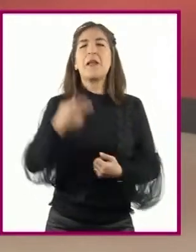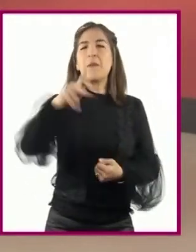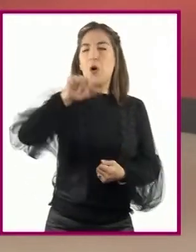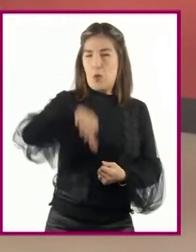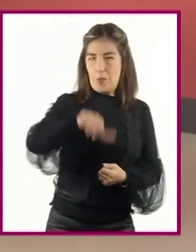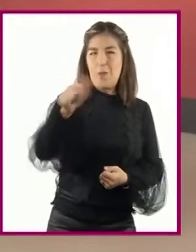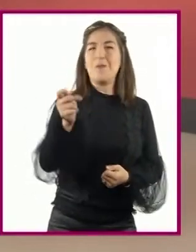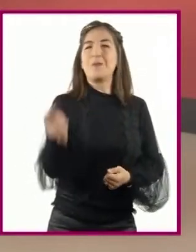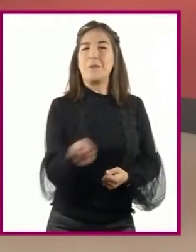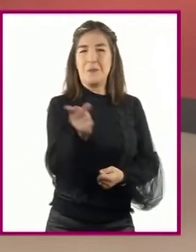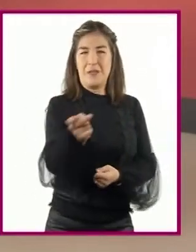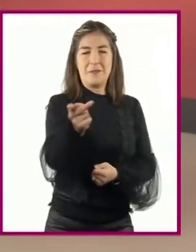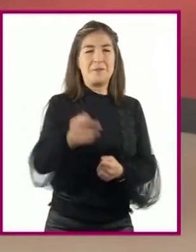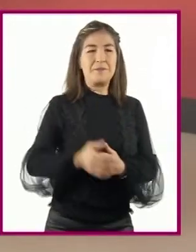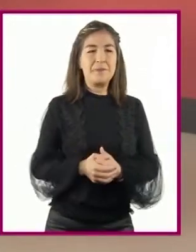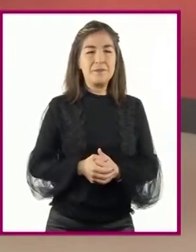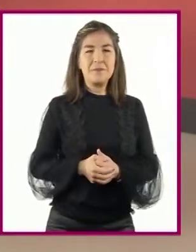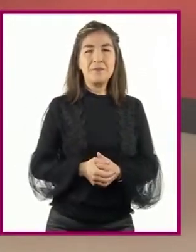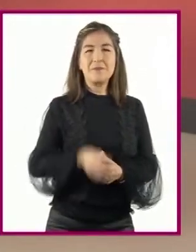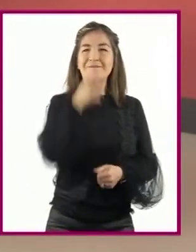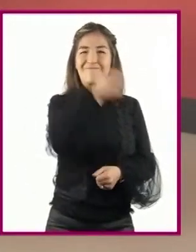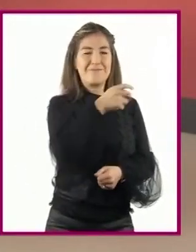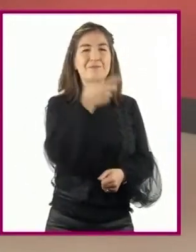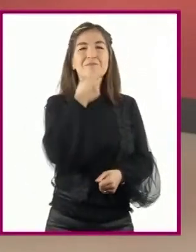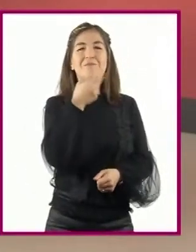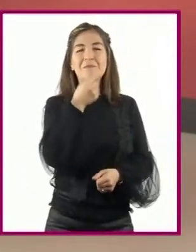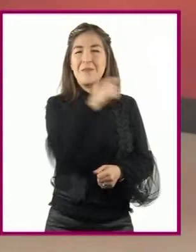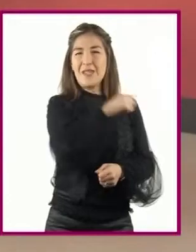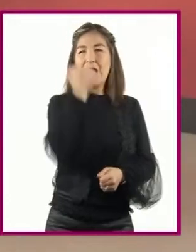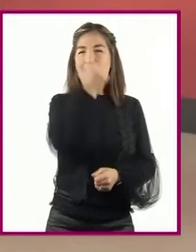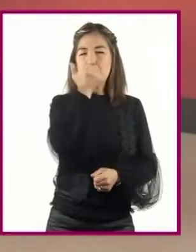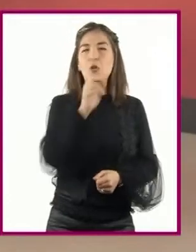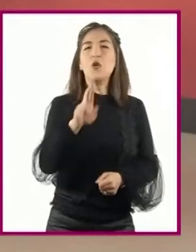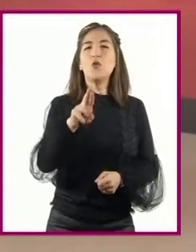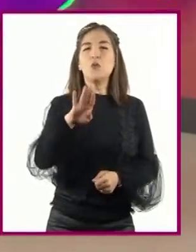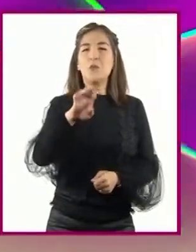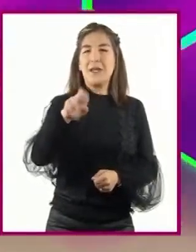pregunta, maestra. Esta del alumno Rubén. ¿La escuchamos?